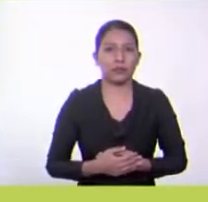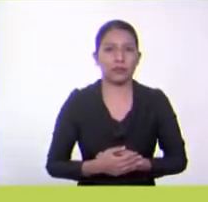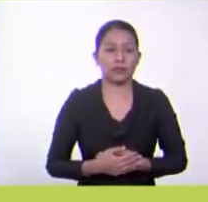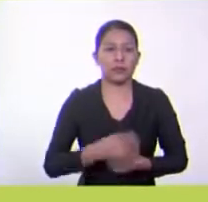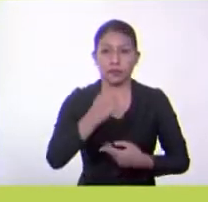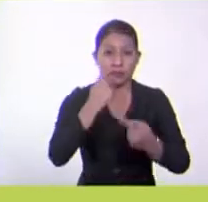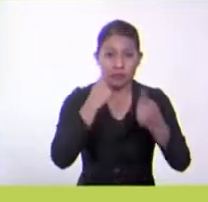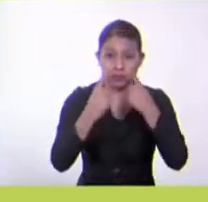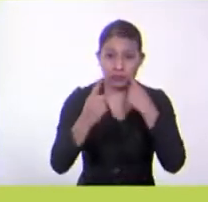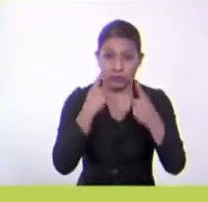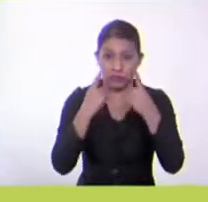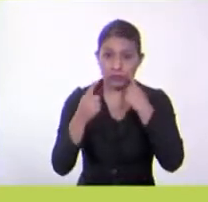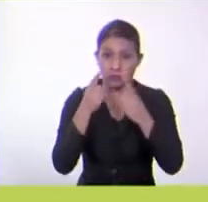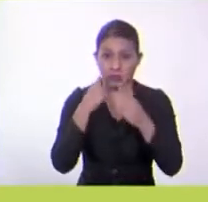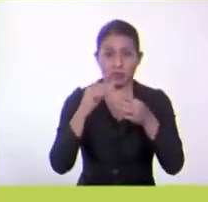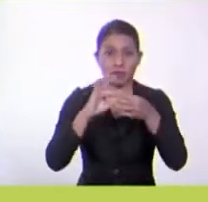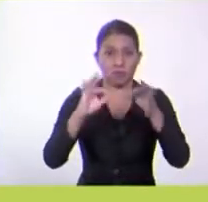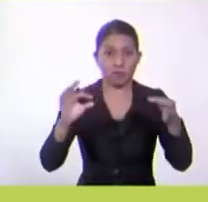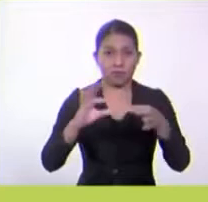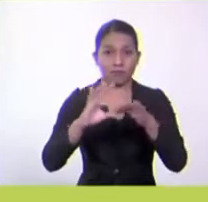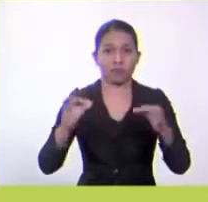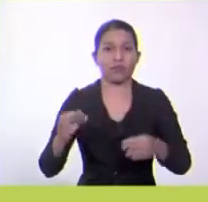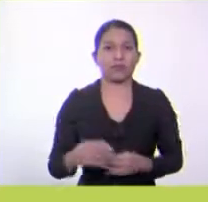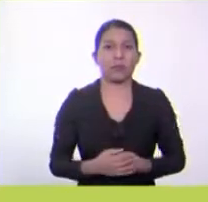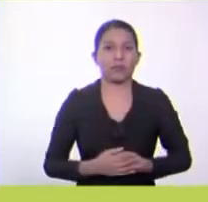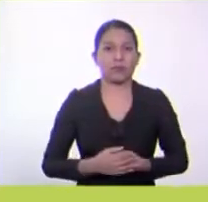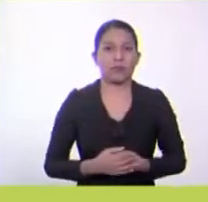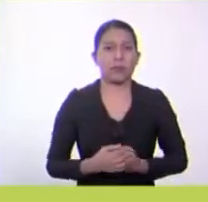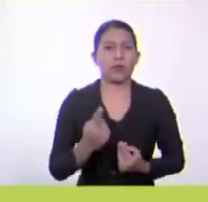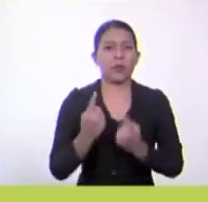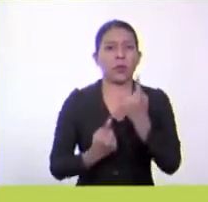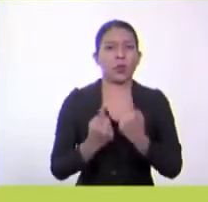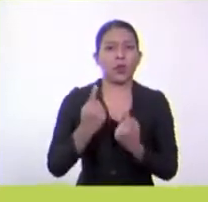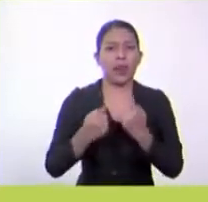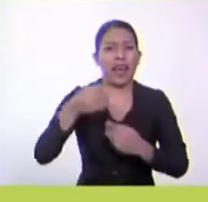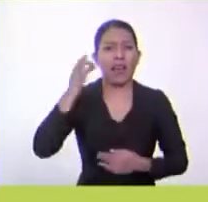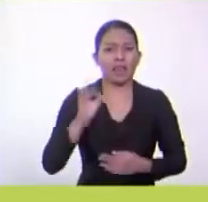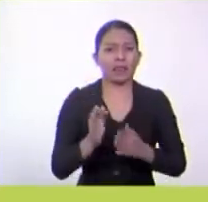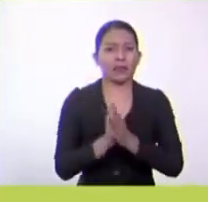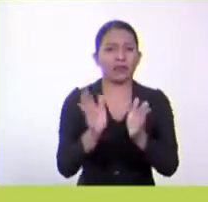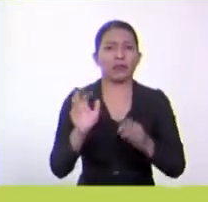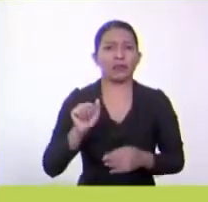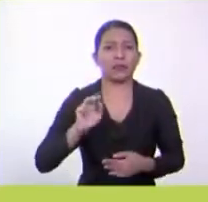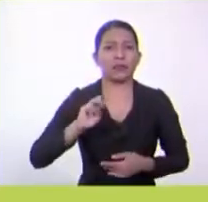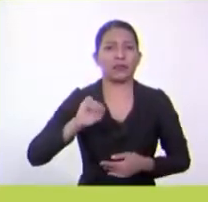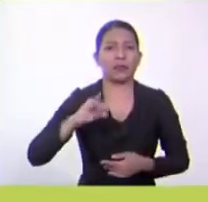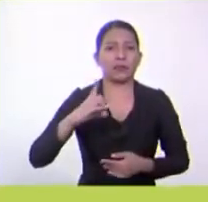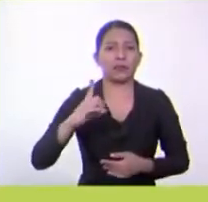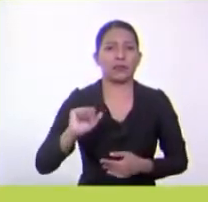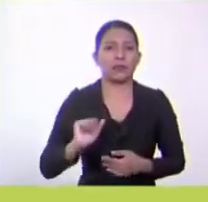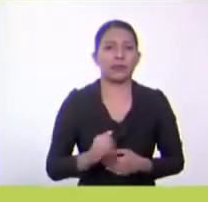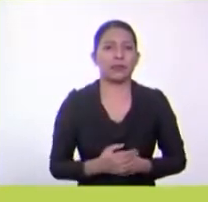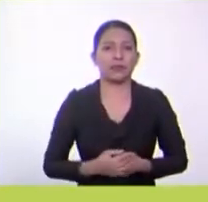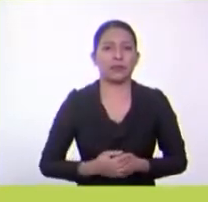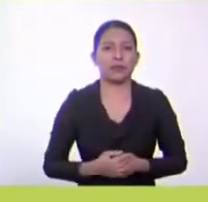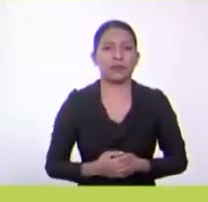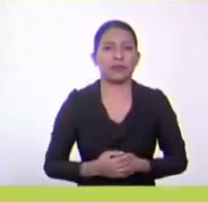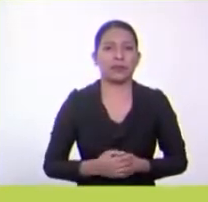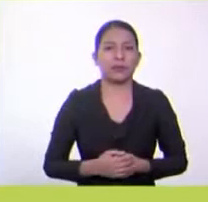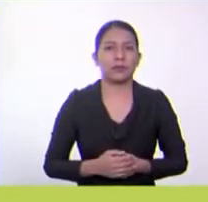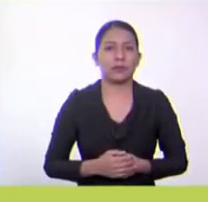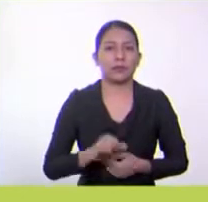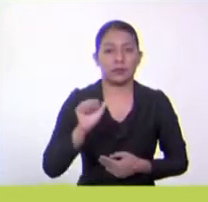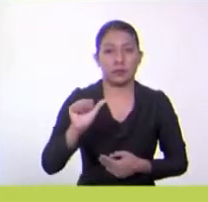Observa las siguientes estructuras. ¿Cuál es la fórmula general de una amida?